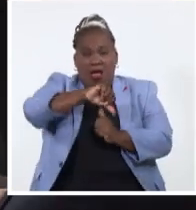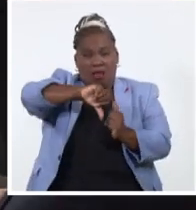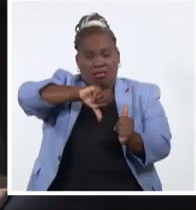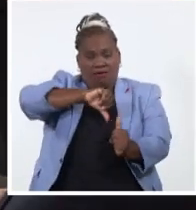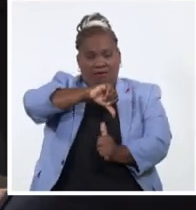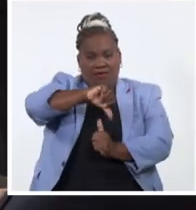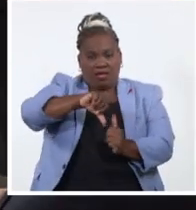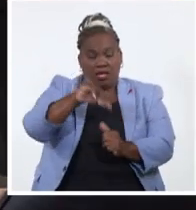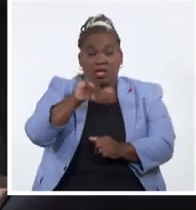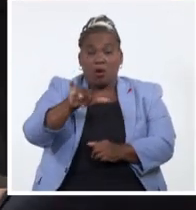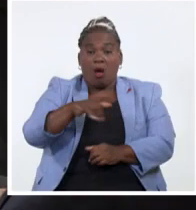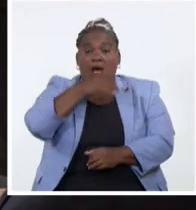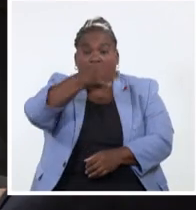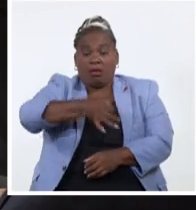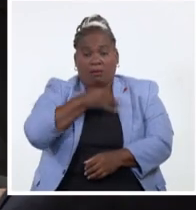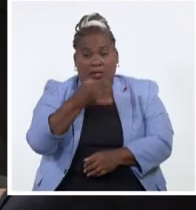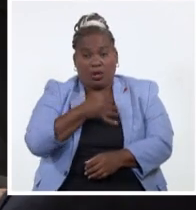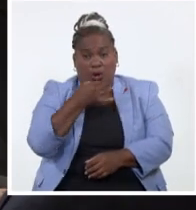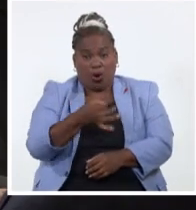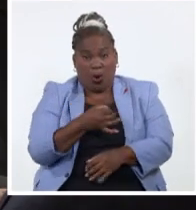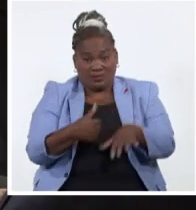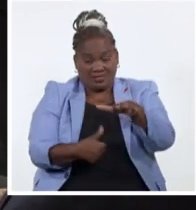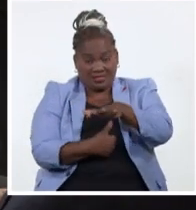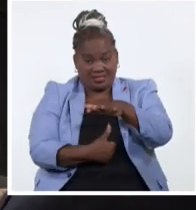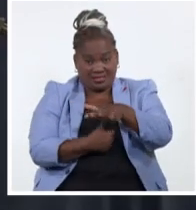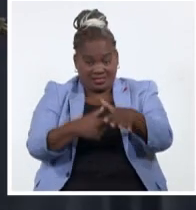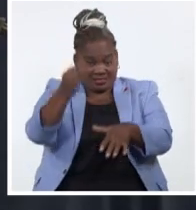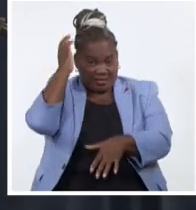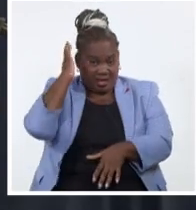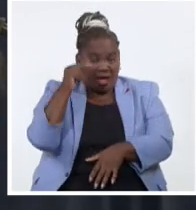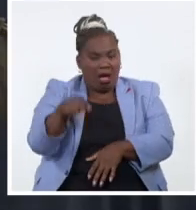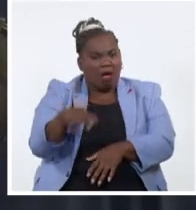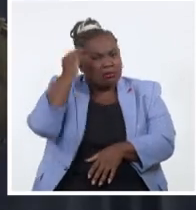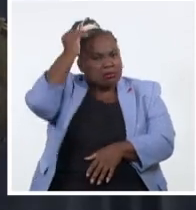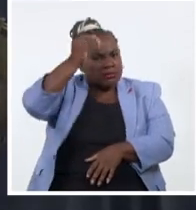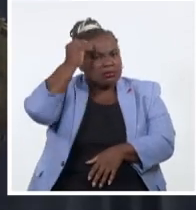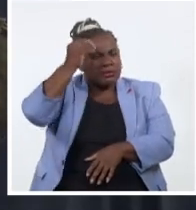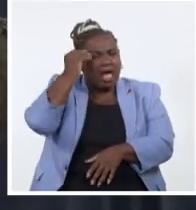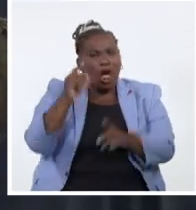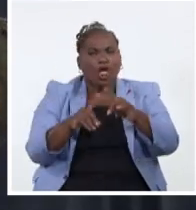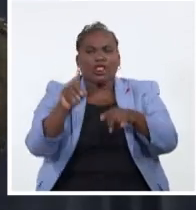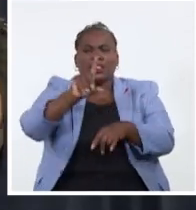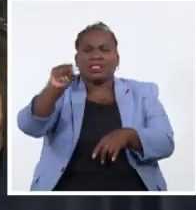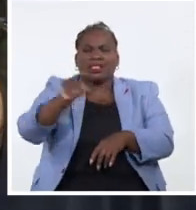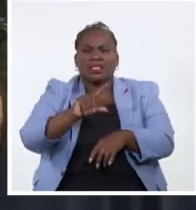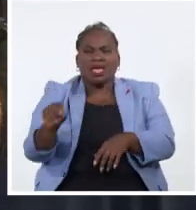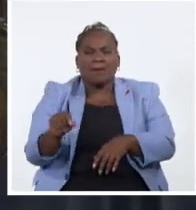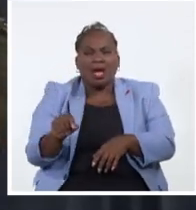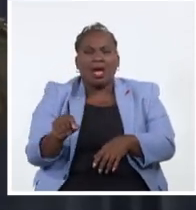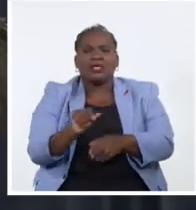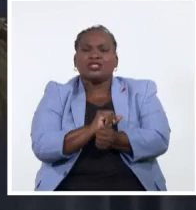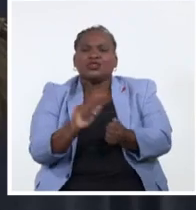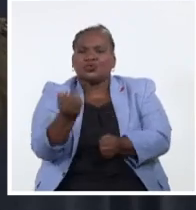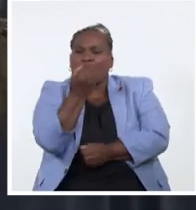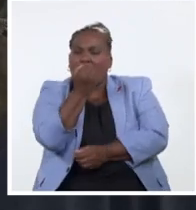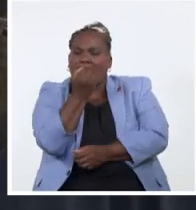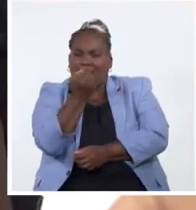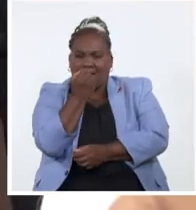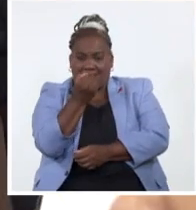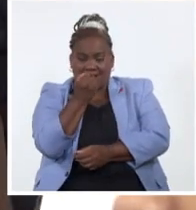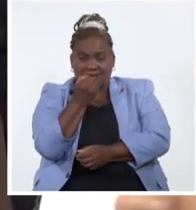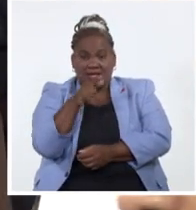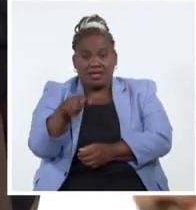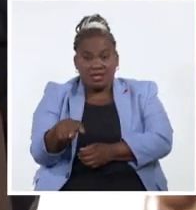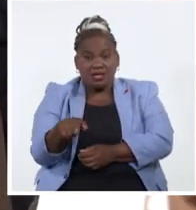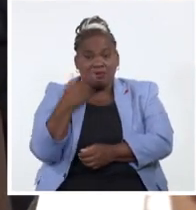también apuntó el mandatario cubano que fueron analizados los temas relacionados con la soberanía alimentaria y la necesidad de